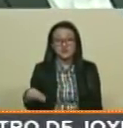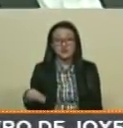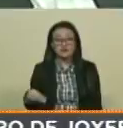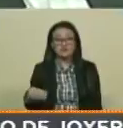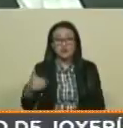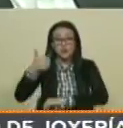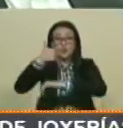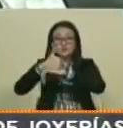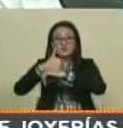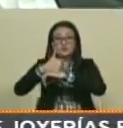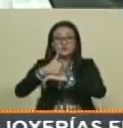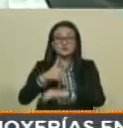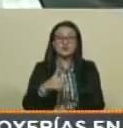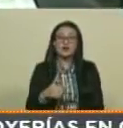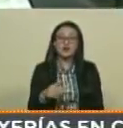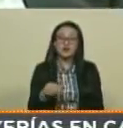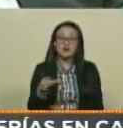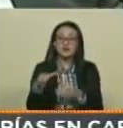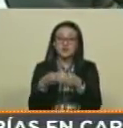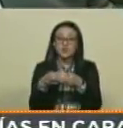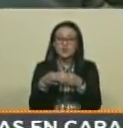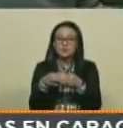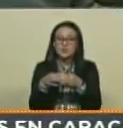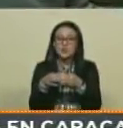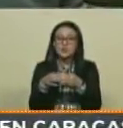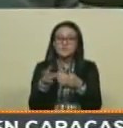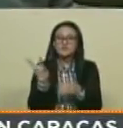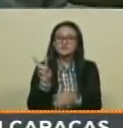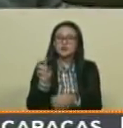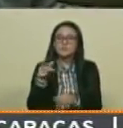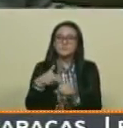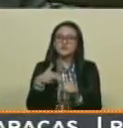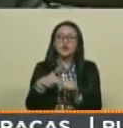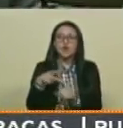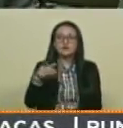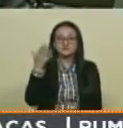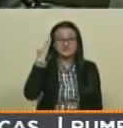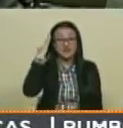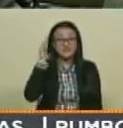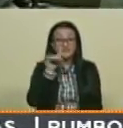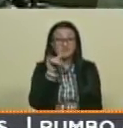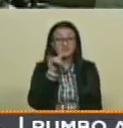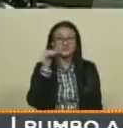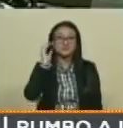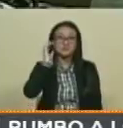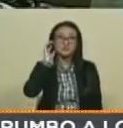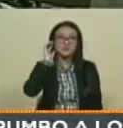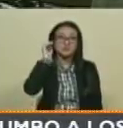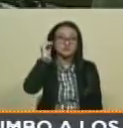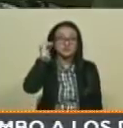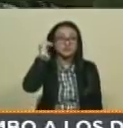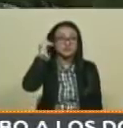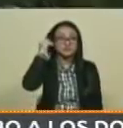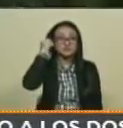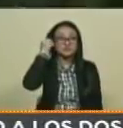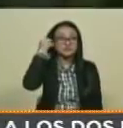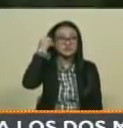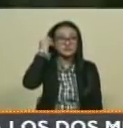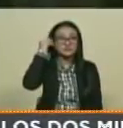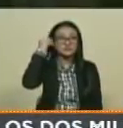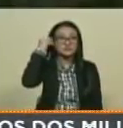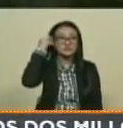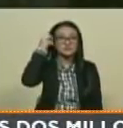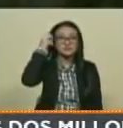Junta Directiva de la Corporación Venezolana de Petróleo, que sabía de todo esto, que se le daba toda la información,